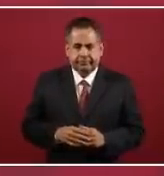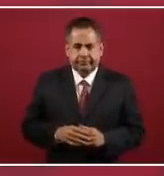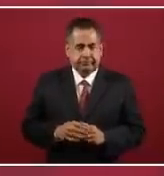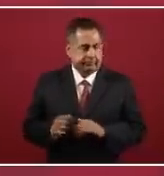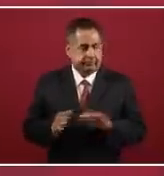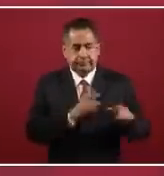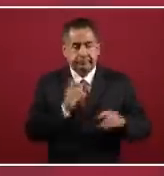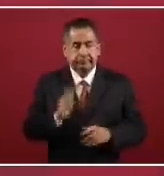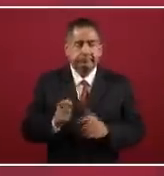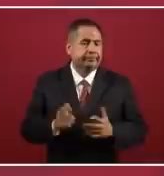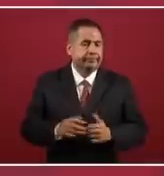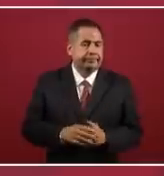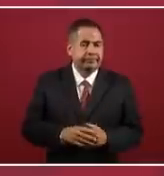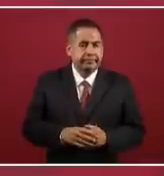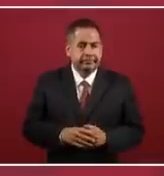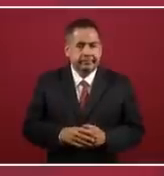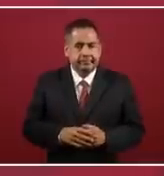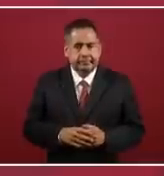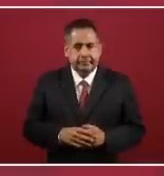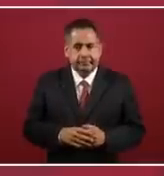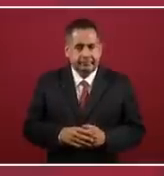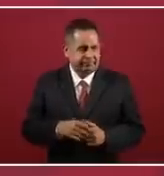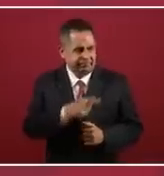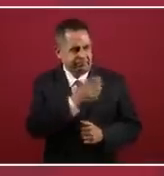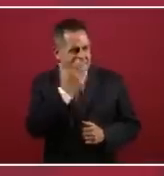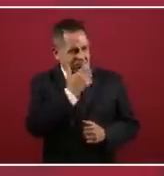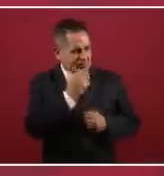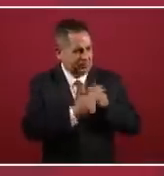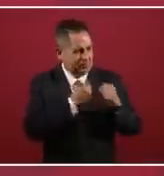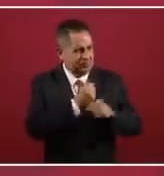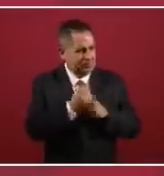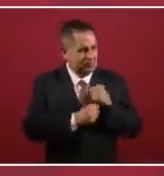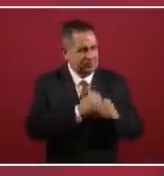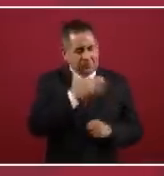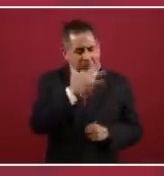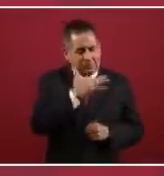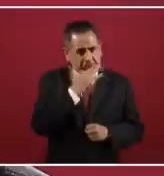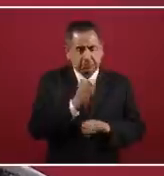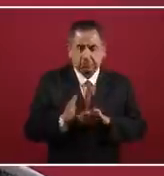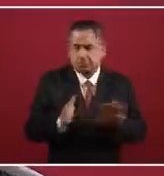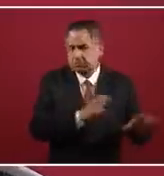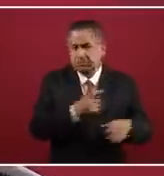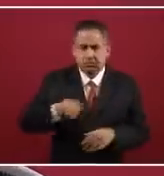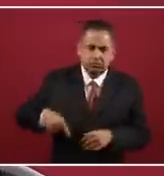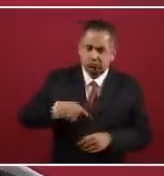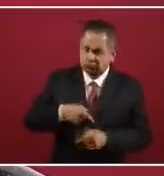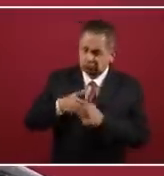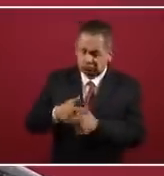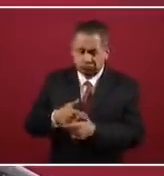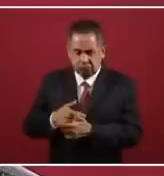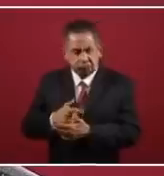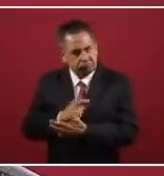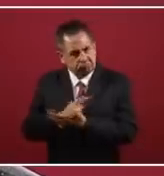hacer a un lado a un régimen corrupto, autoritario.